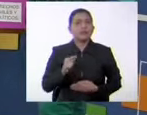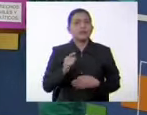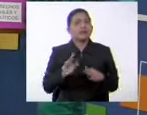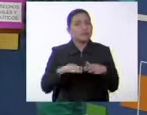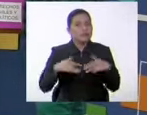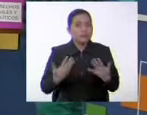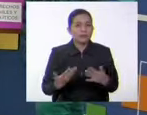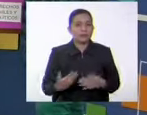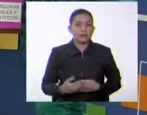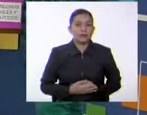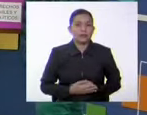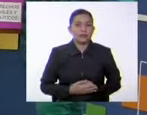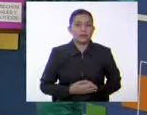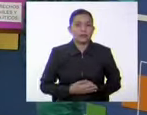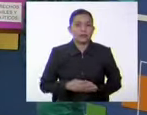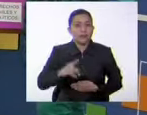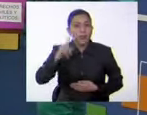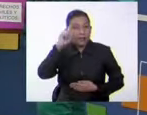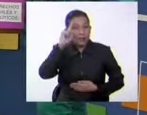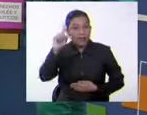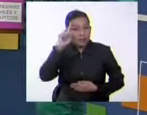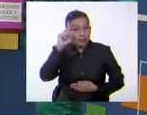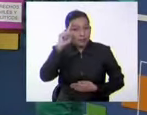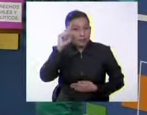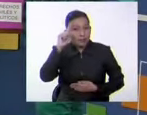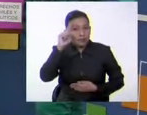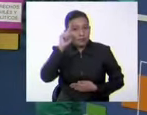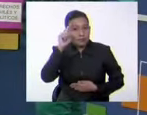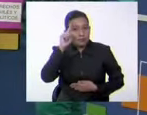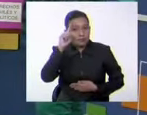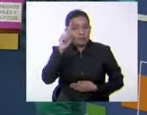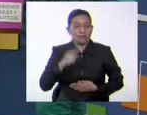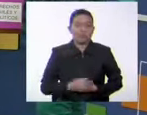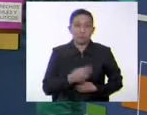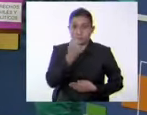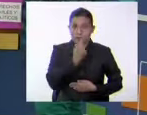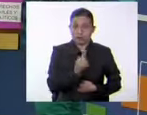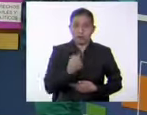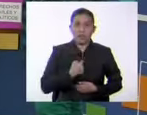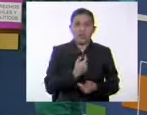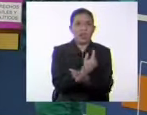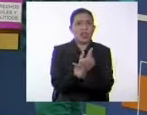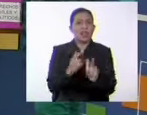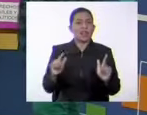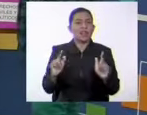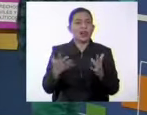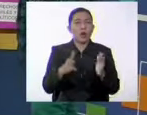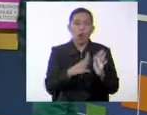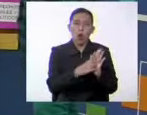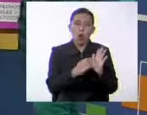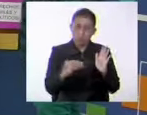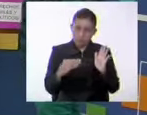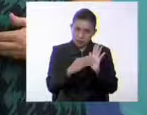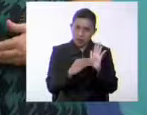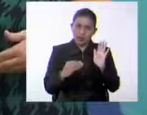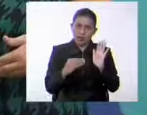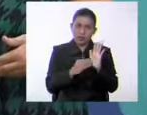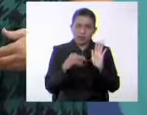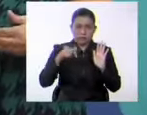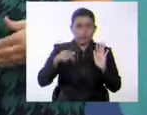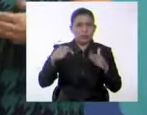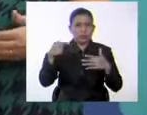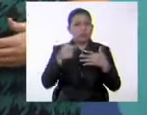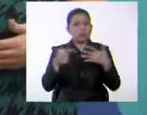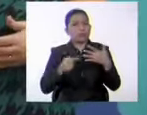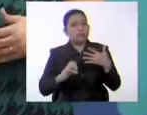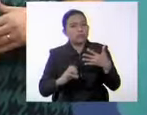es que las ideas que tenían los liberales era como una copia de lo que sucede en la Constitución